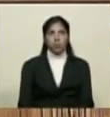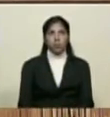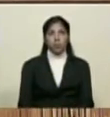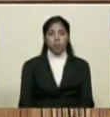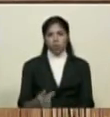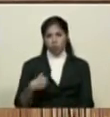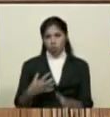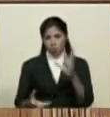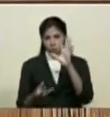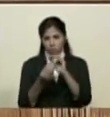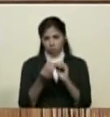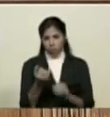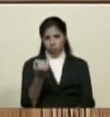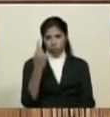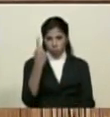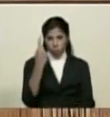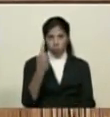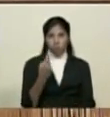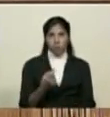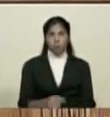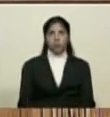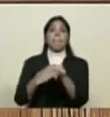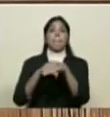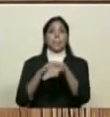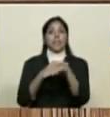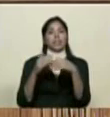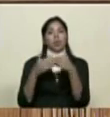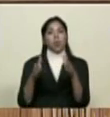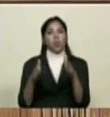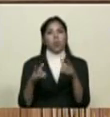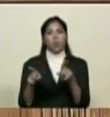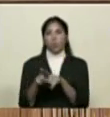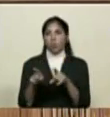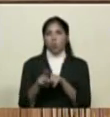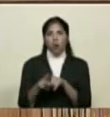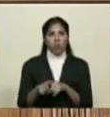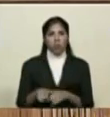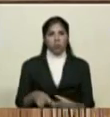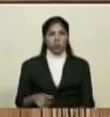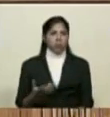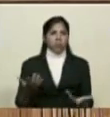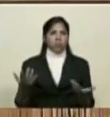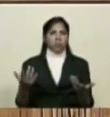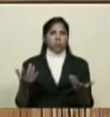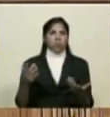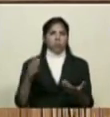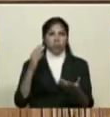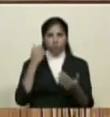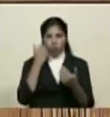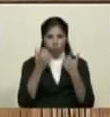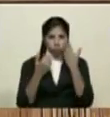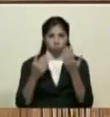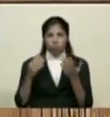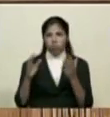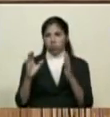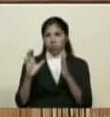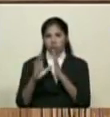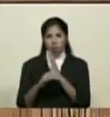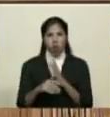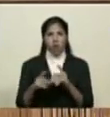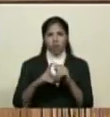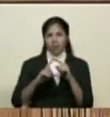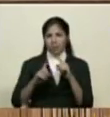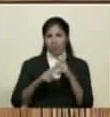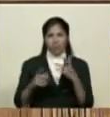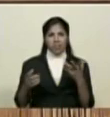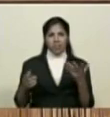una fiscalía, un ministerio público, no se corrompió solamente como institución, salvando, como lo he